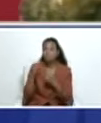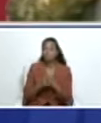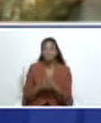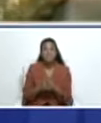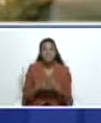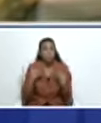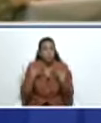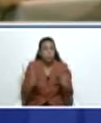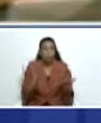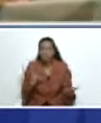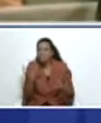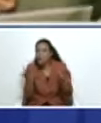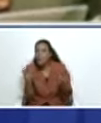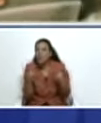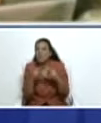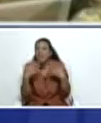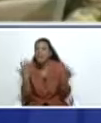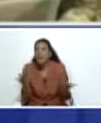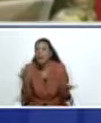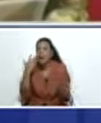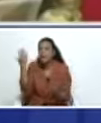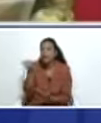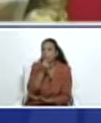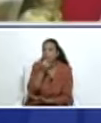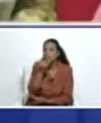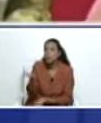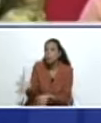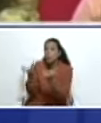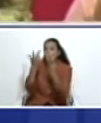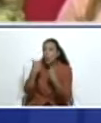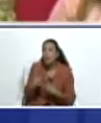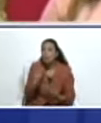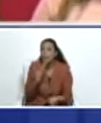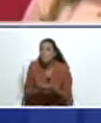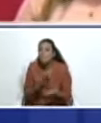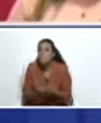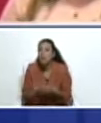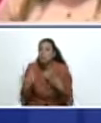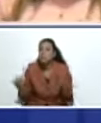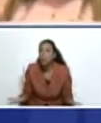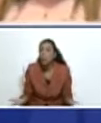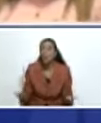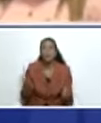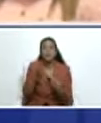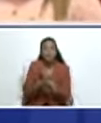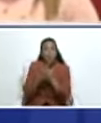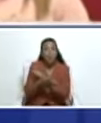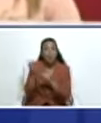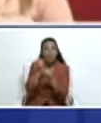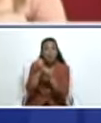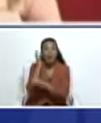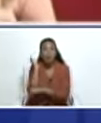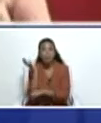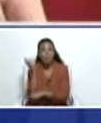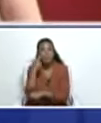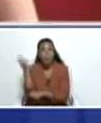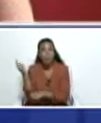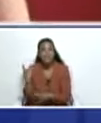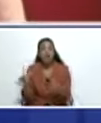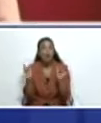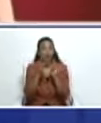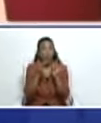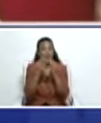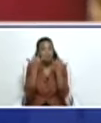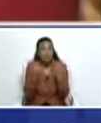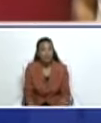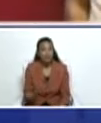estoy ansioso de conocer las cosas, las propuestas y todo el trabajo que han hecho de consulta. ¡Adelante,